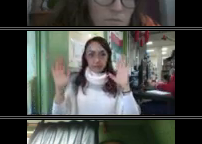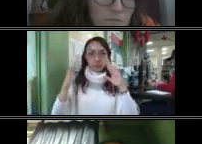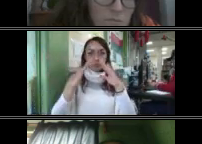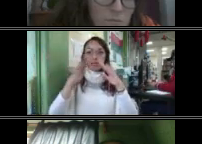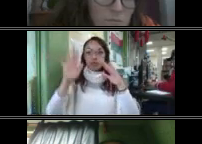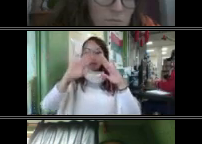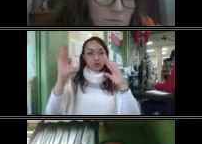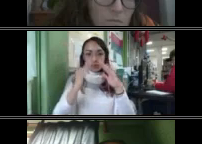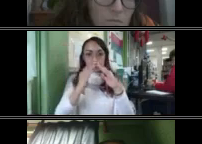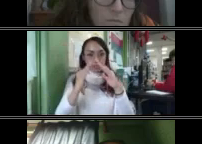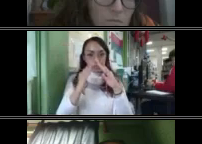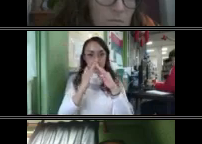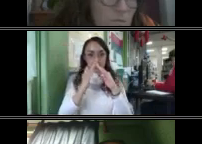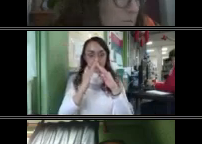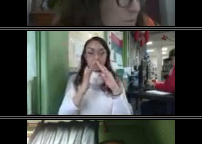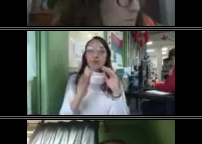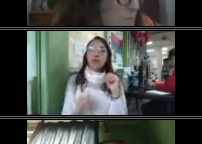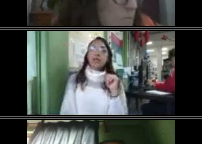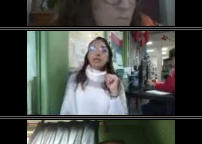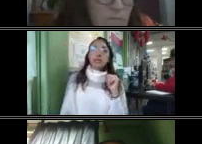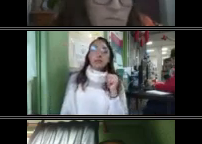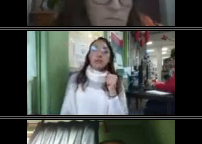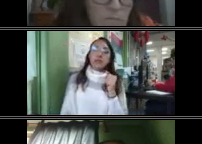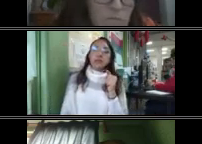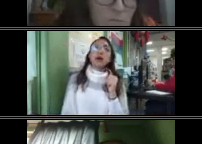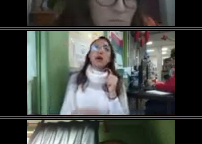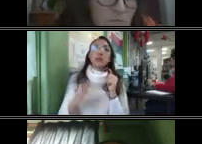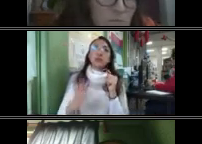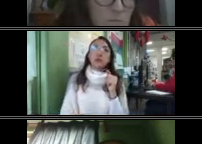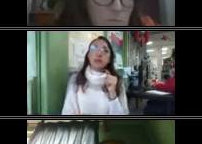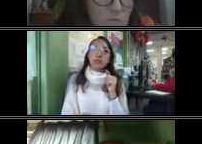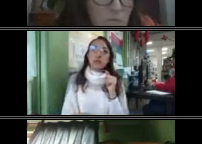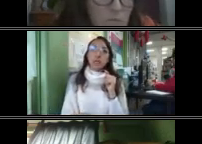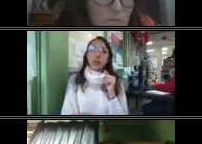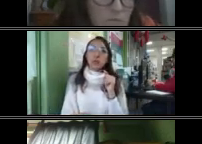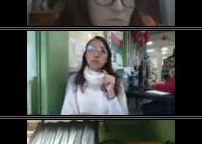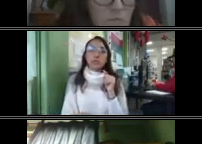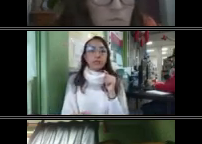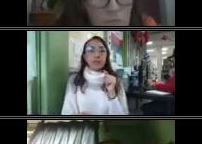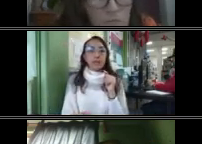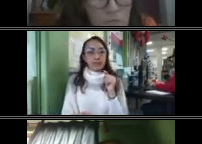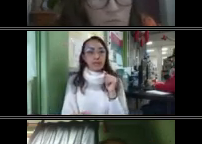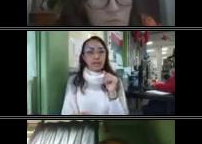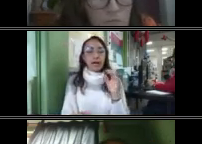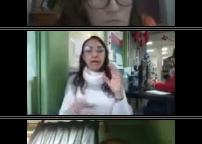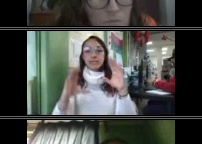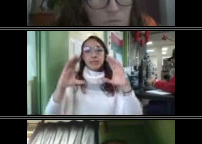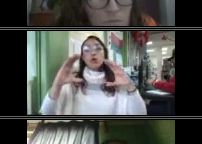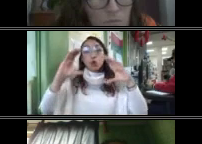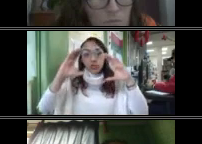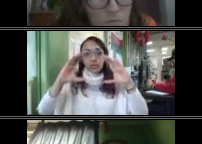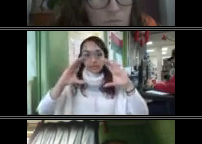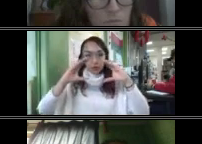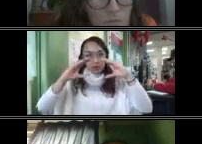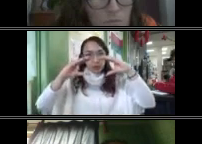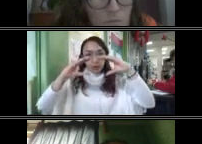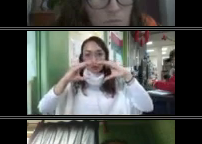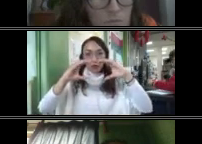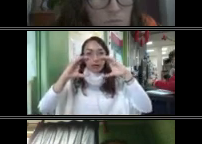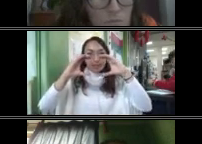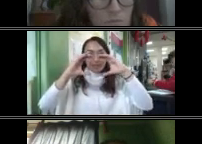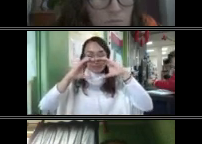sé, nadie me dijo que esta es la seña de casa. Y de repente digo, pues ¿cómo le digo a mi alumno que escriba casa? Y se me ocurre hacer